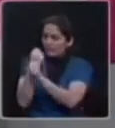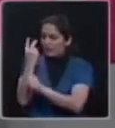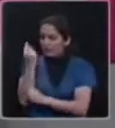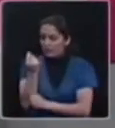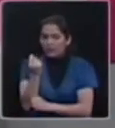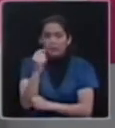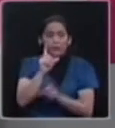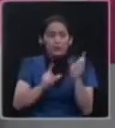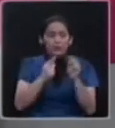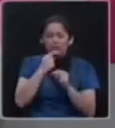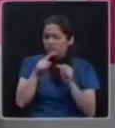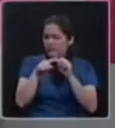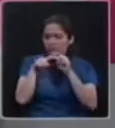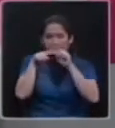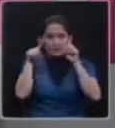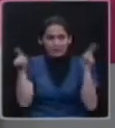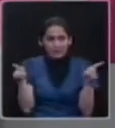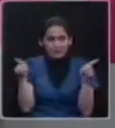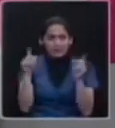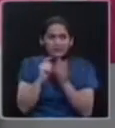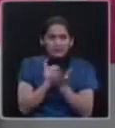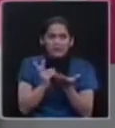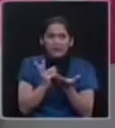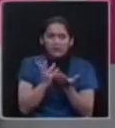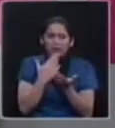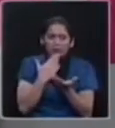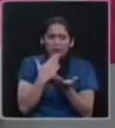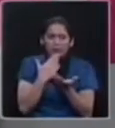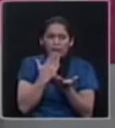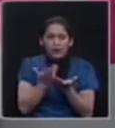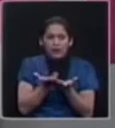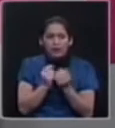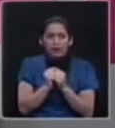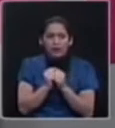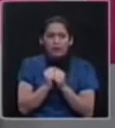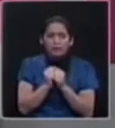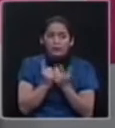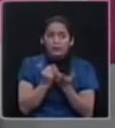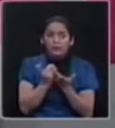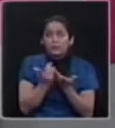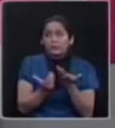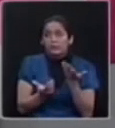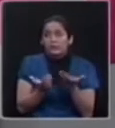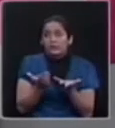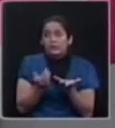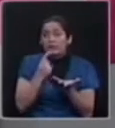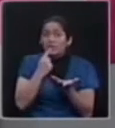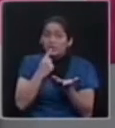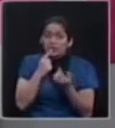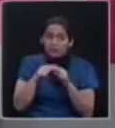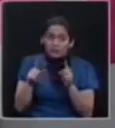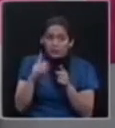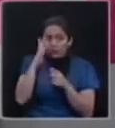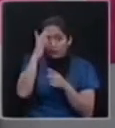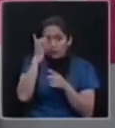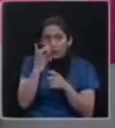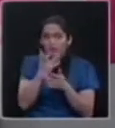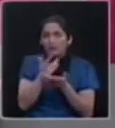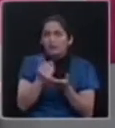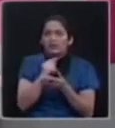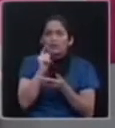dos conceptos que siempre han estado ligados, pero muchos creadores se quejan de pronto de la falta de presupuesto y otros